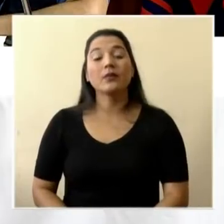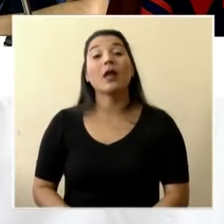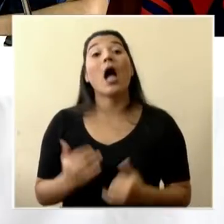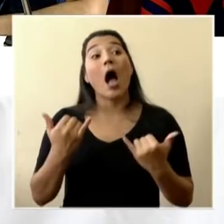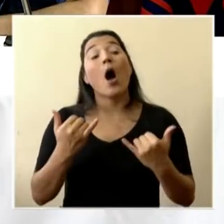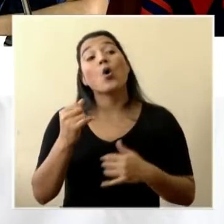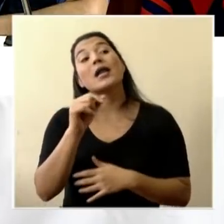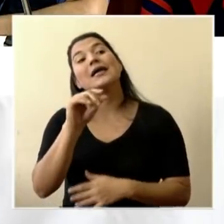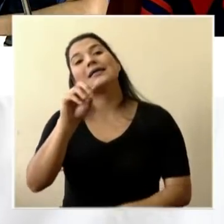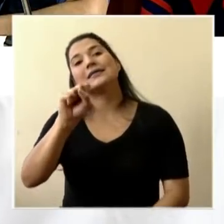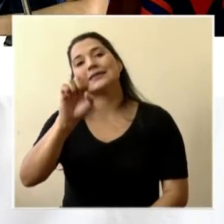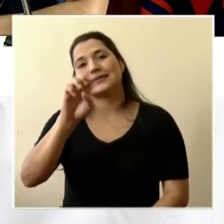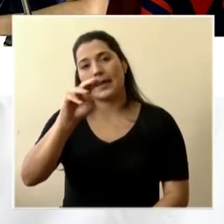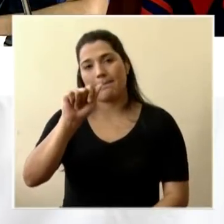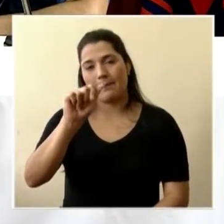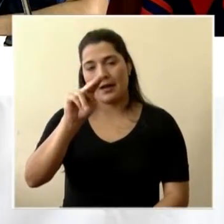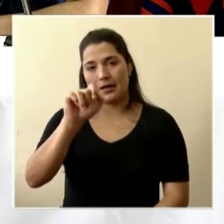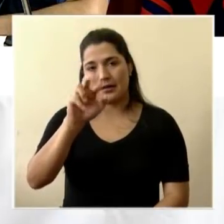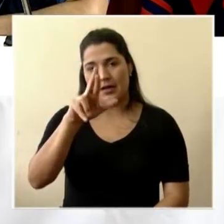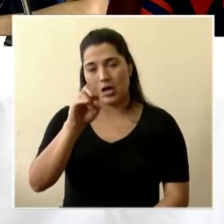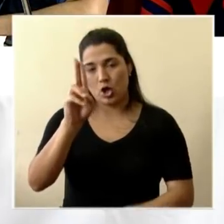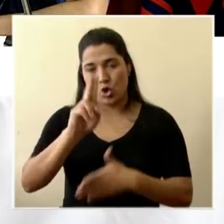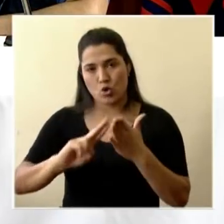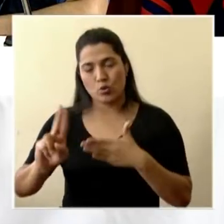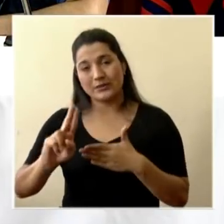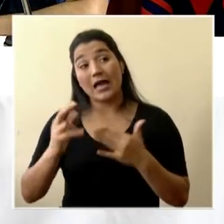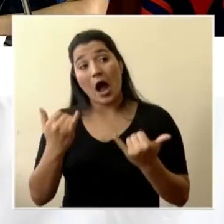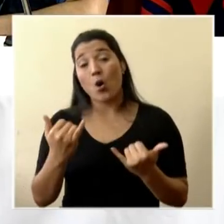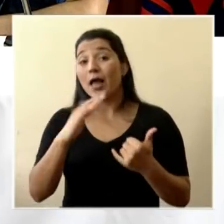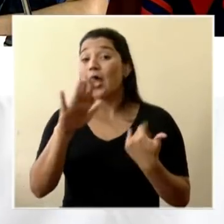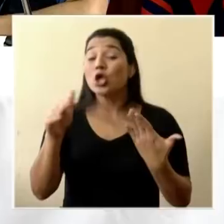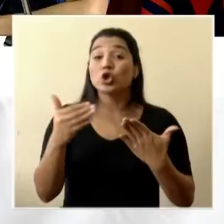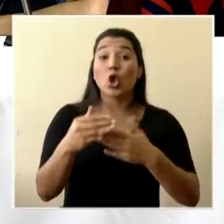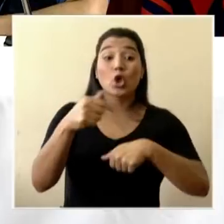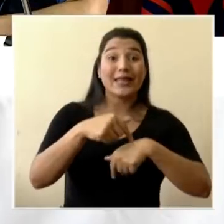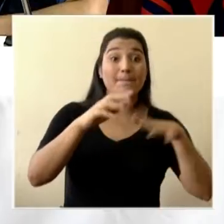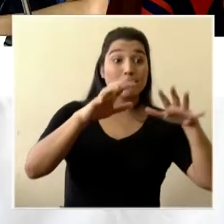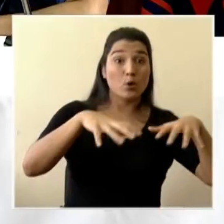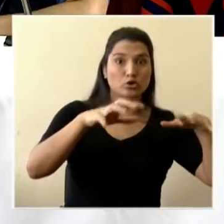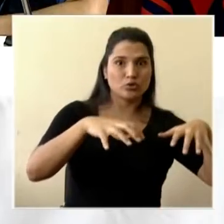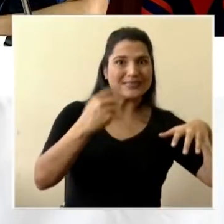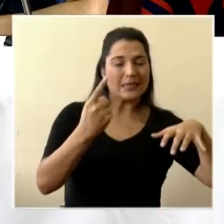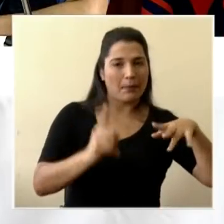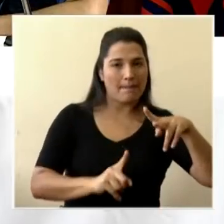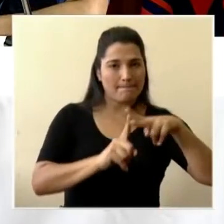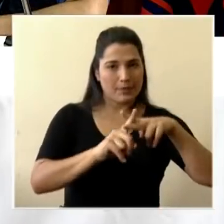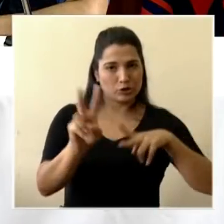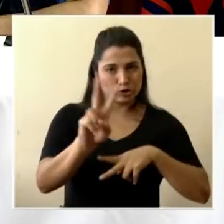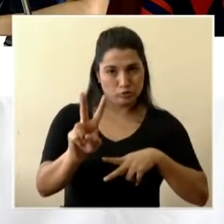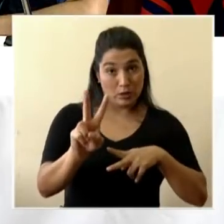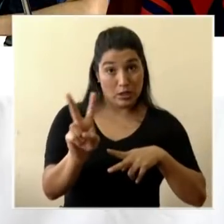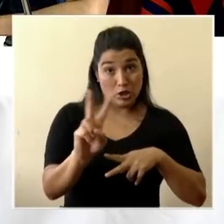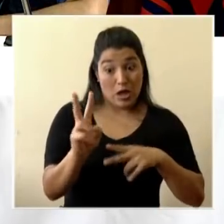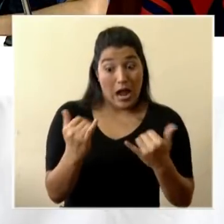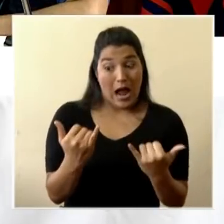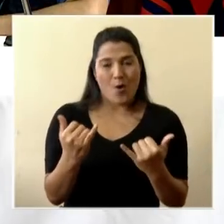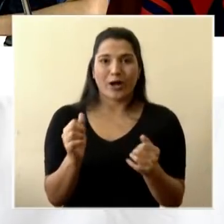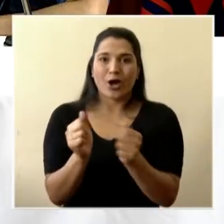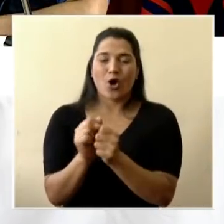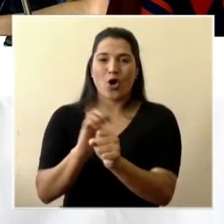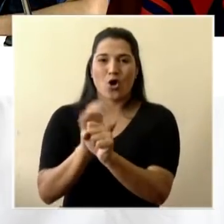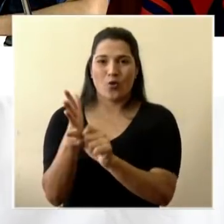Universidad nos consulta, ministro Salas, todos los años hay virus estacionales en la época de lluvias y ahora tenemos la particularidad del COVID-19. Incluso